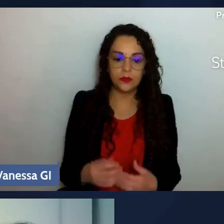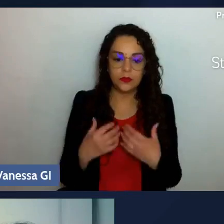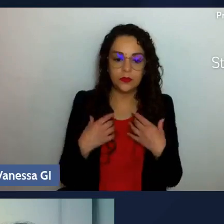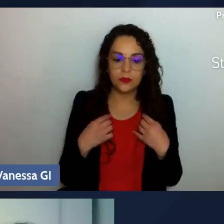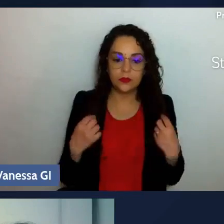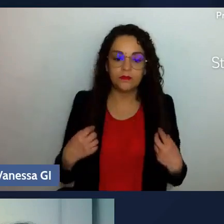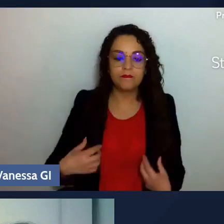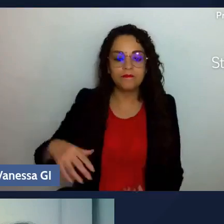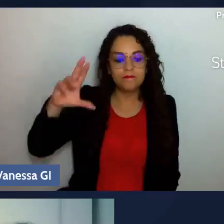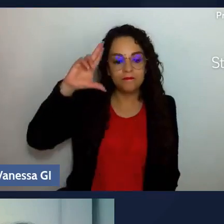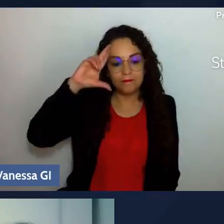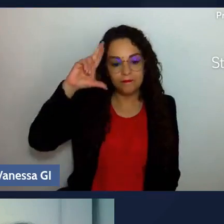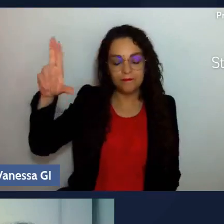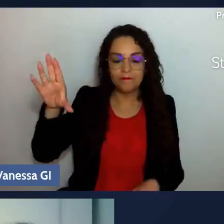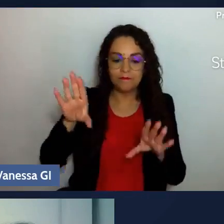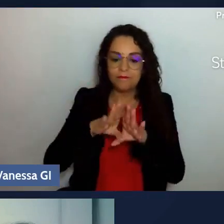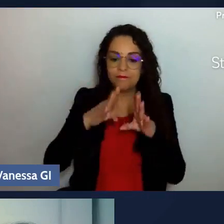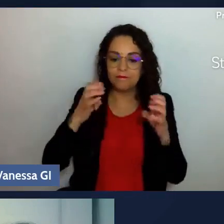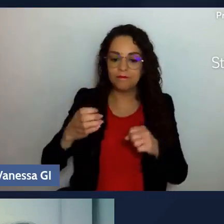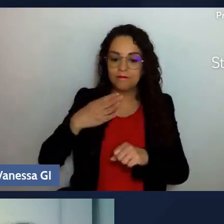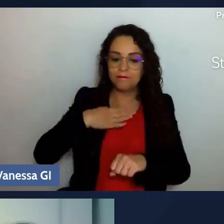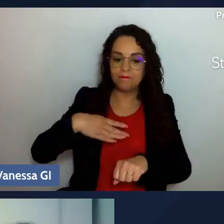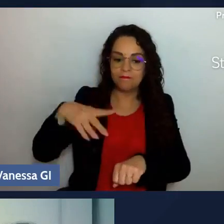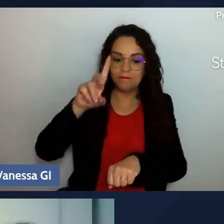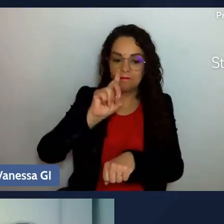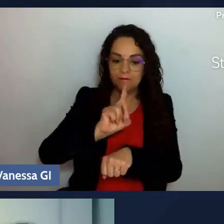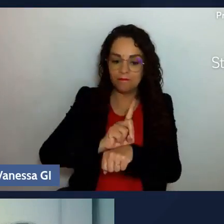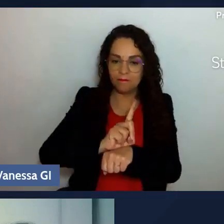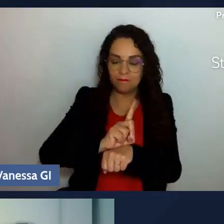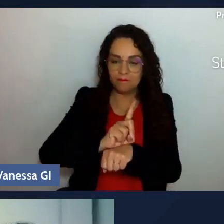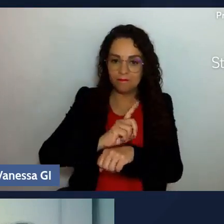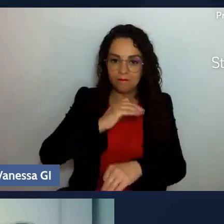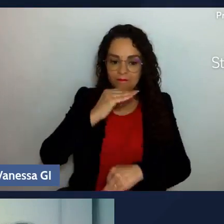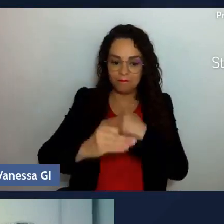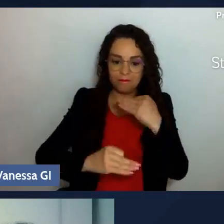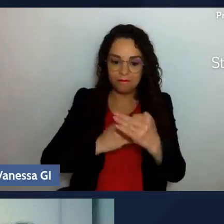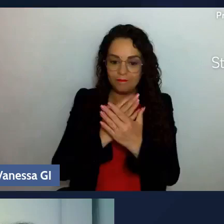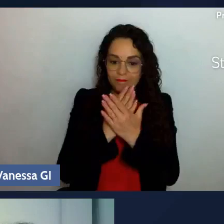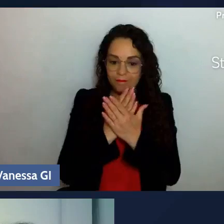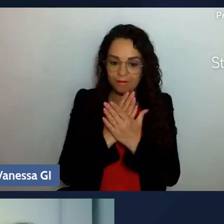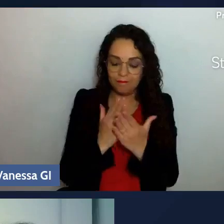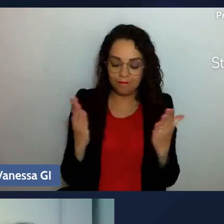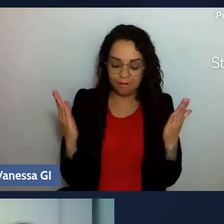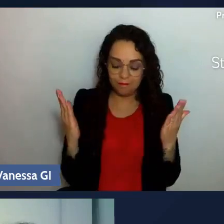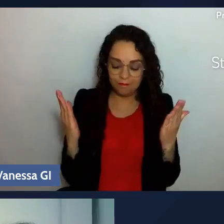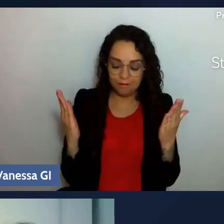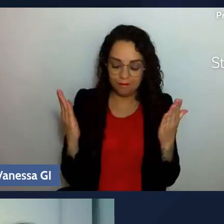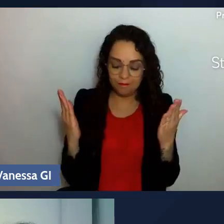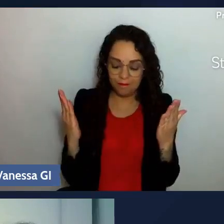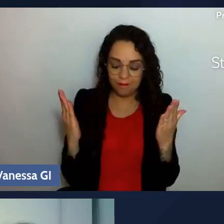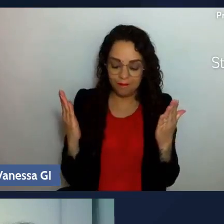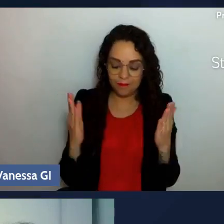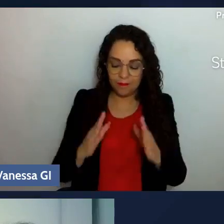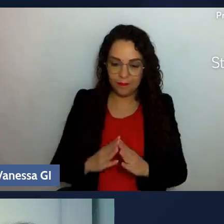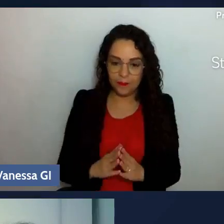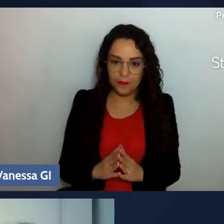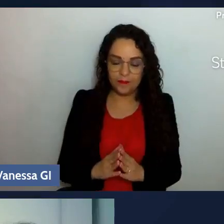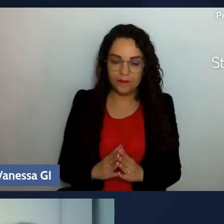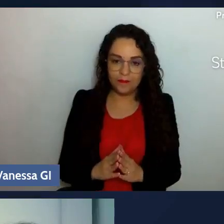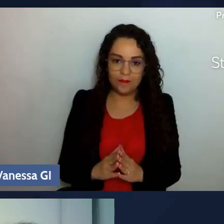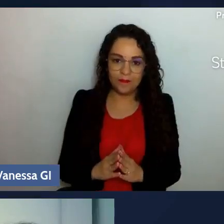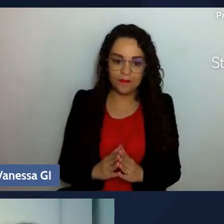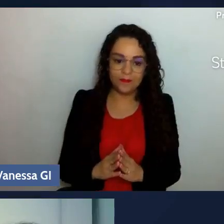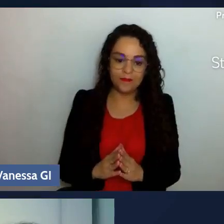Hola, ¿qué tal? ¿Cómo están? Muy buenos días, muy buenos días tengan todas, tengan todos, tengan todes. De nueva cuenta,